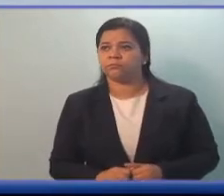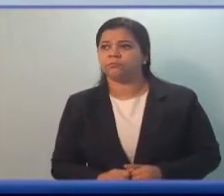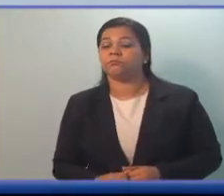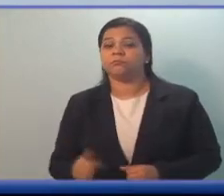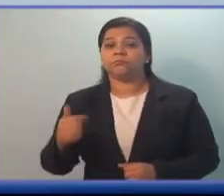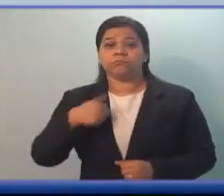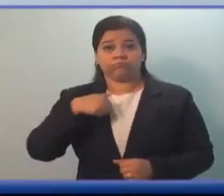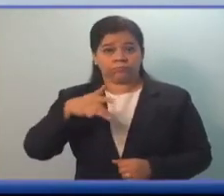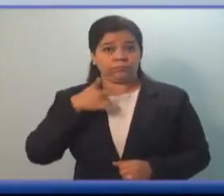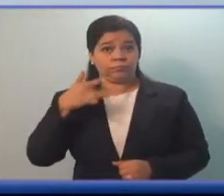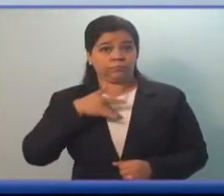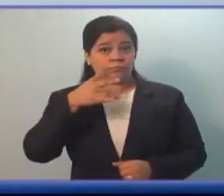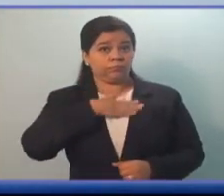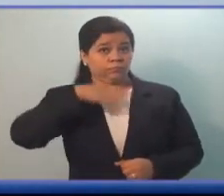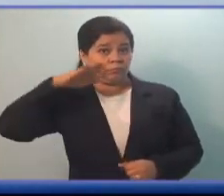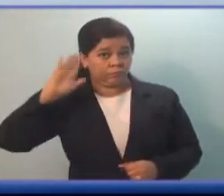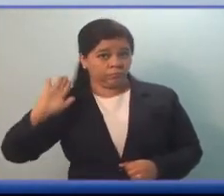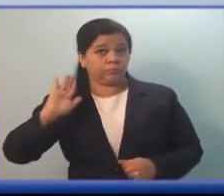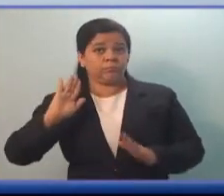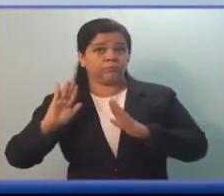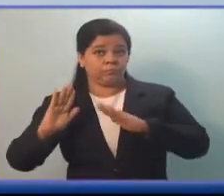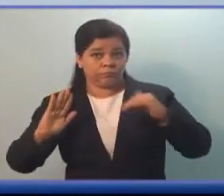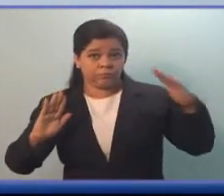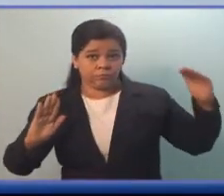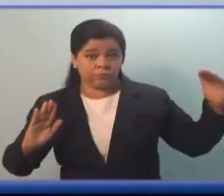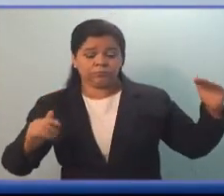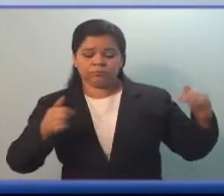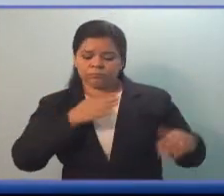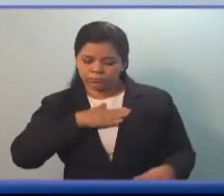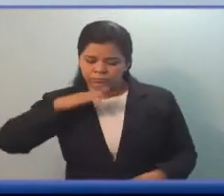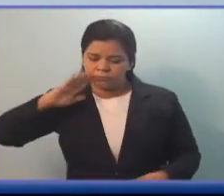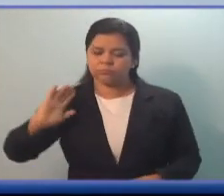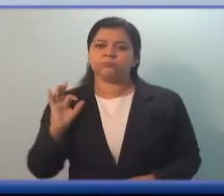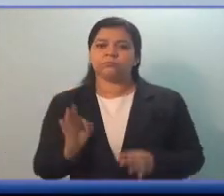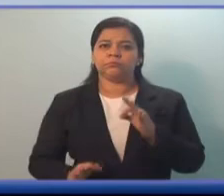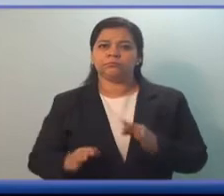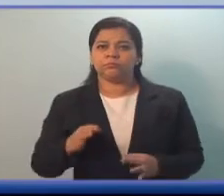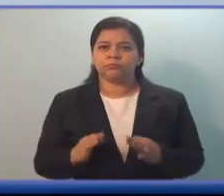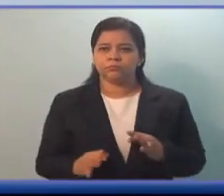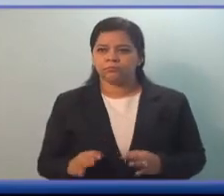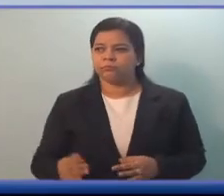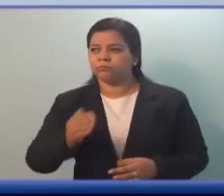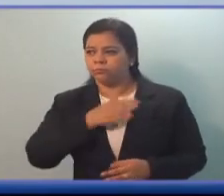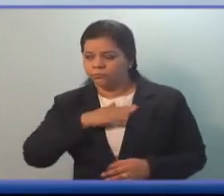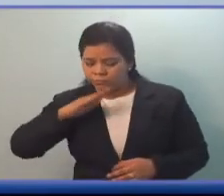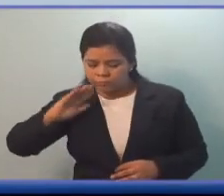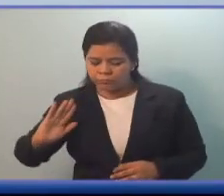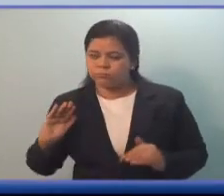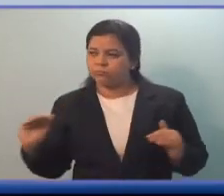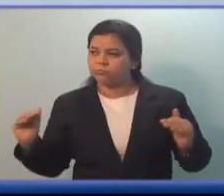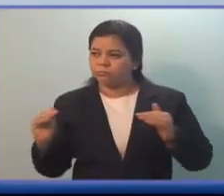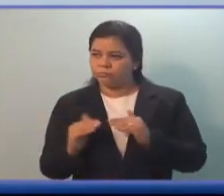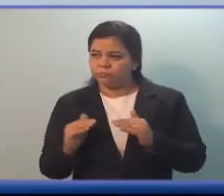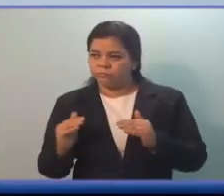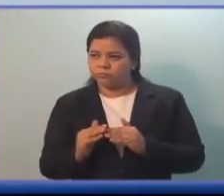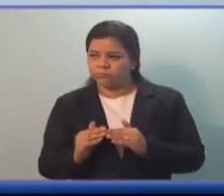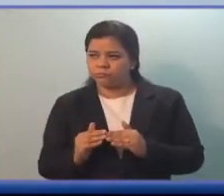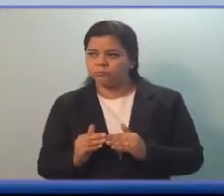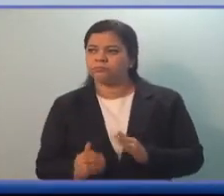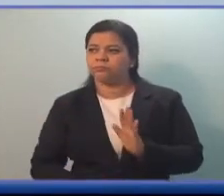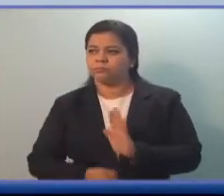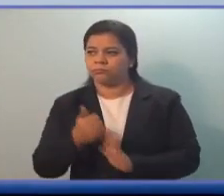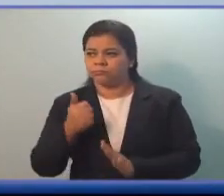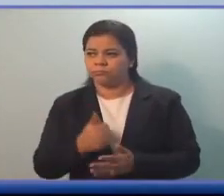Siento un compromiso con este país, un compromiso con la justicia, un compromiso que realmente para que la justicia